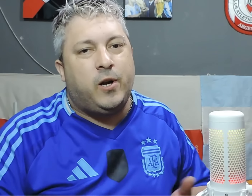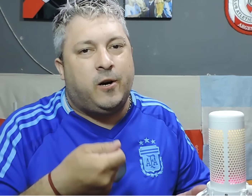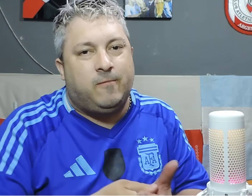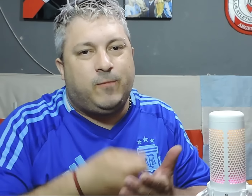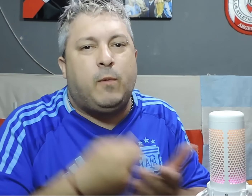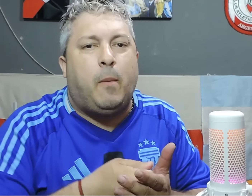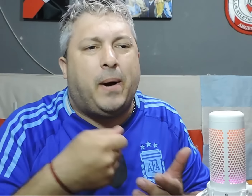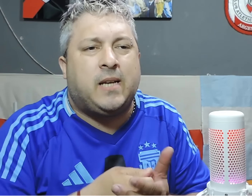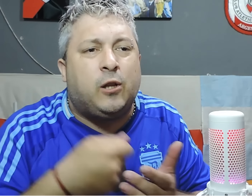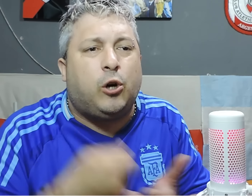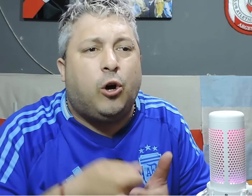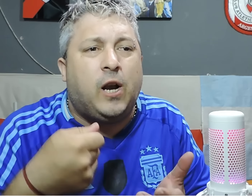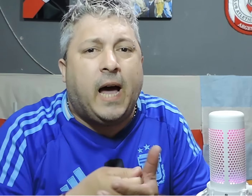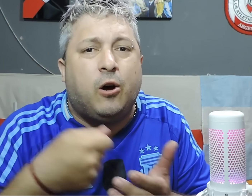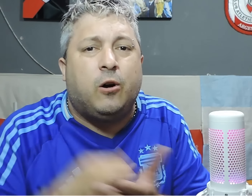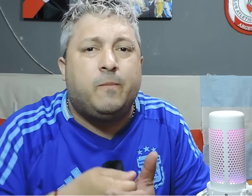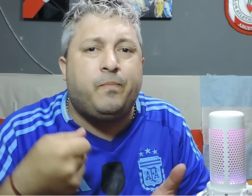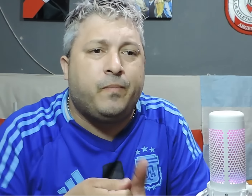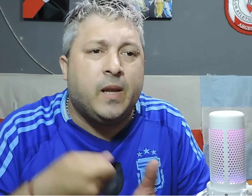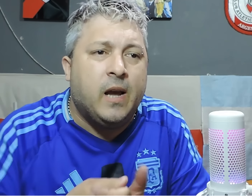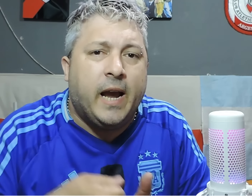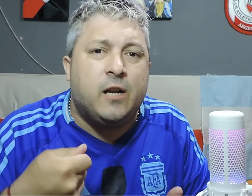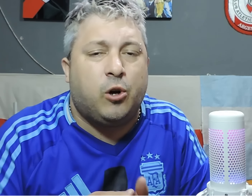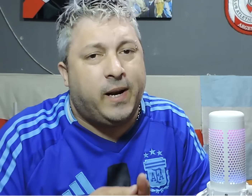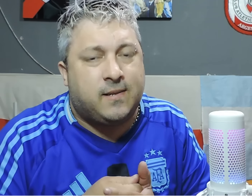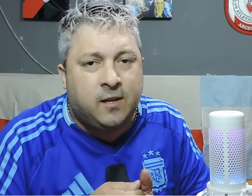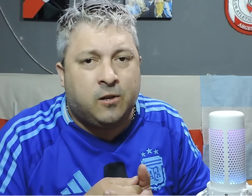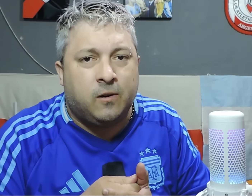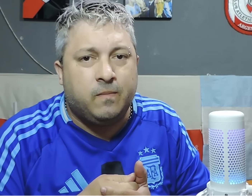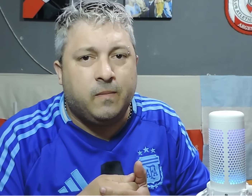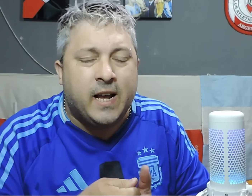más de uno, como pasa en todos lados,